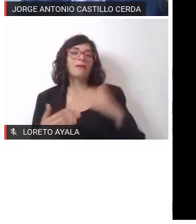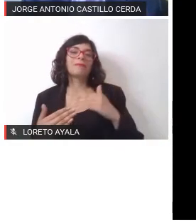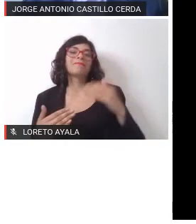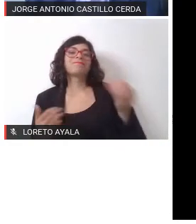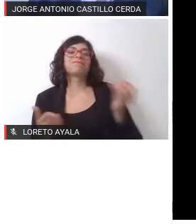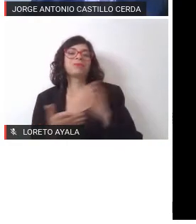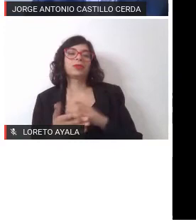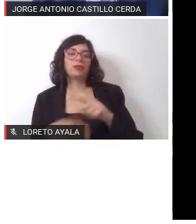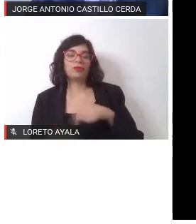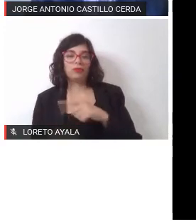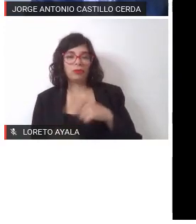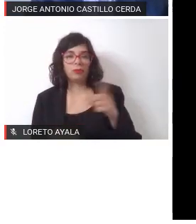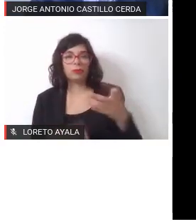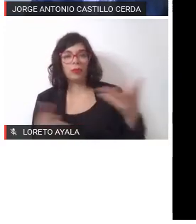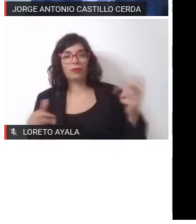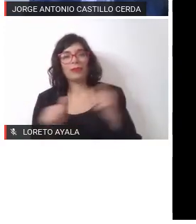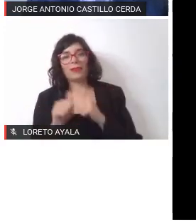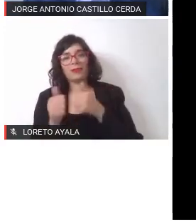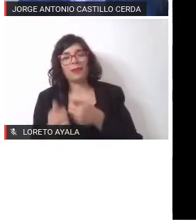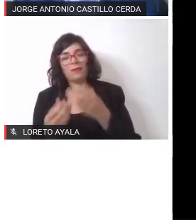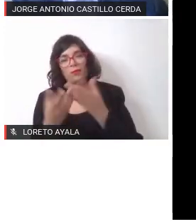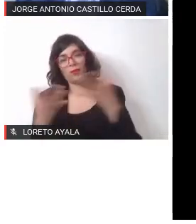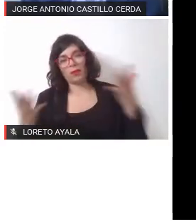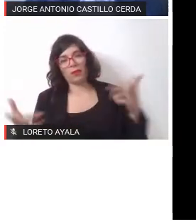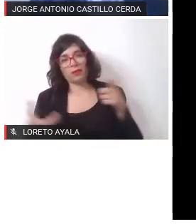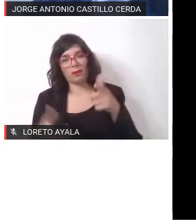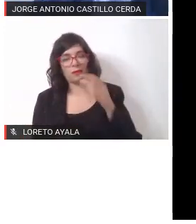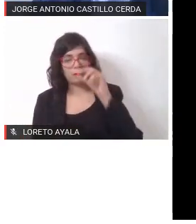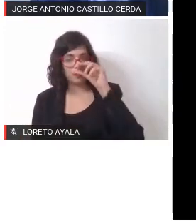tenemos grandes desafíos.